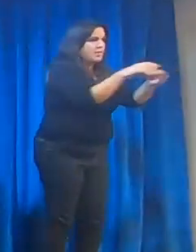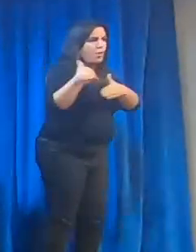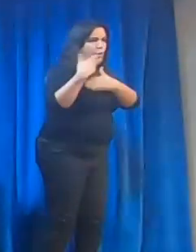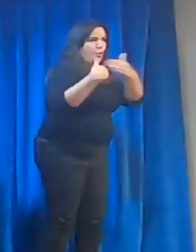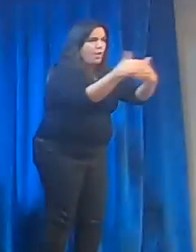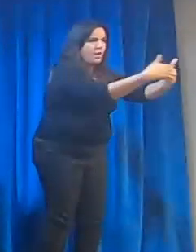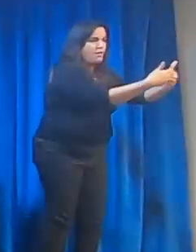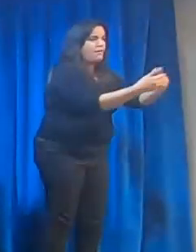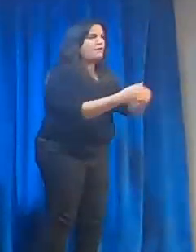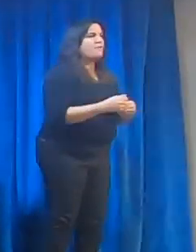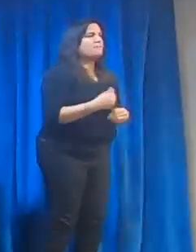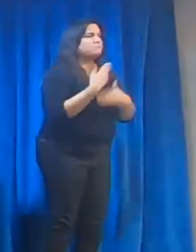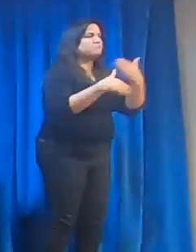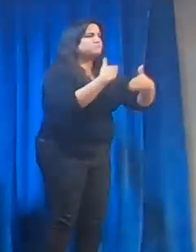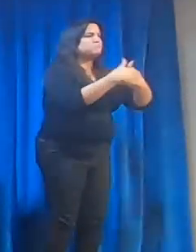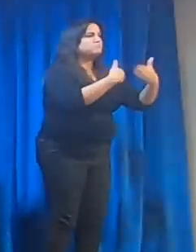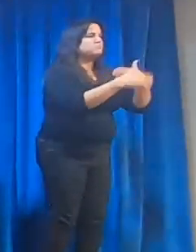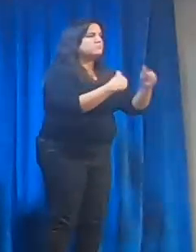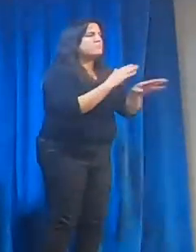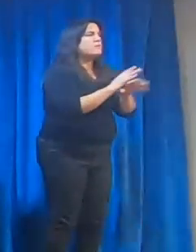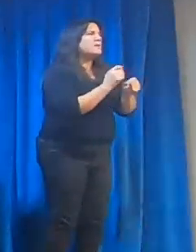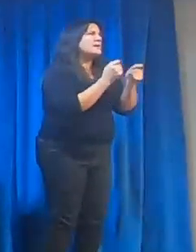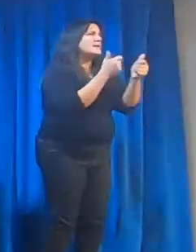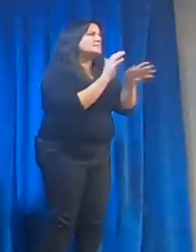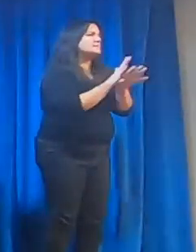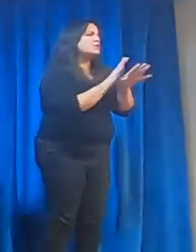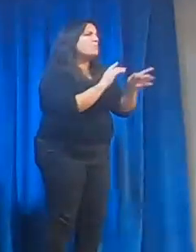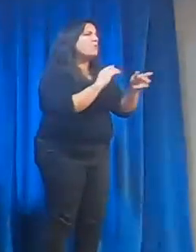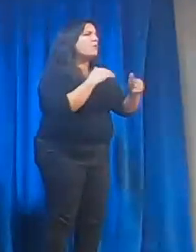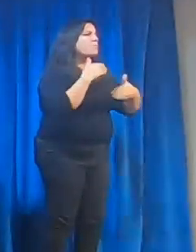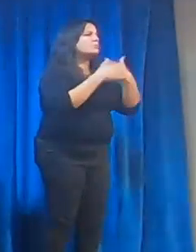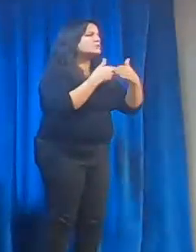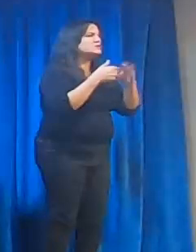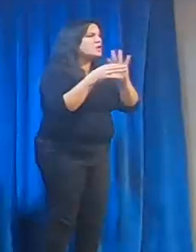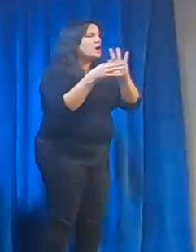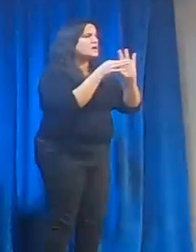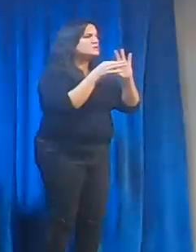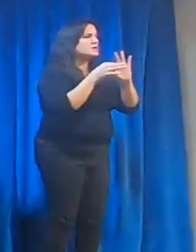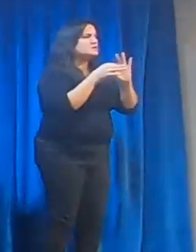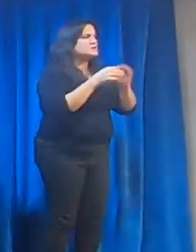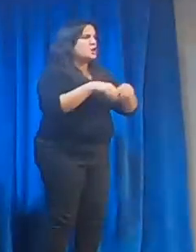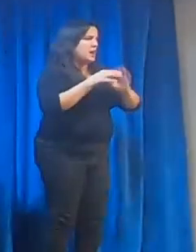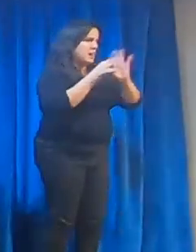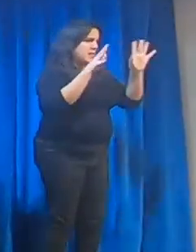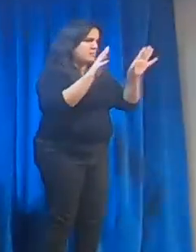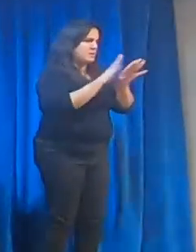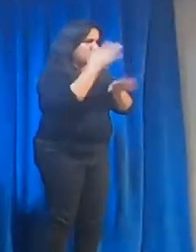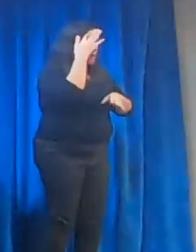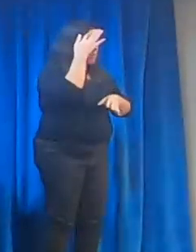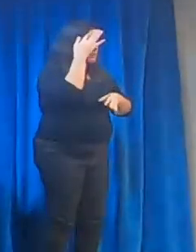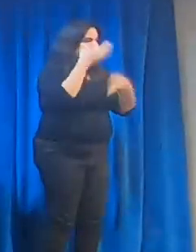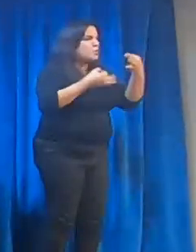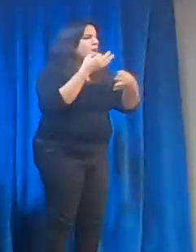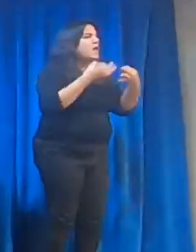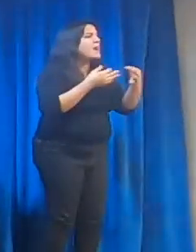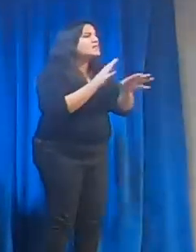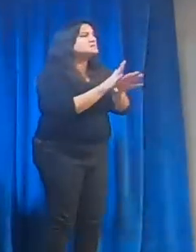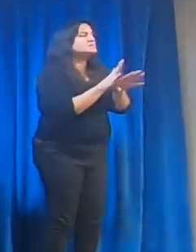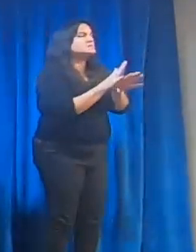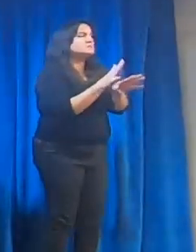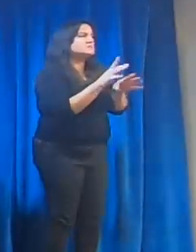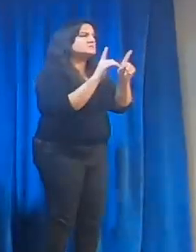Sería como un proceso casi de asociación libre, tomando el psicoanálisis y tomando a los surrealistas que hacían